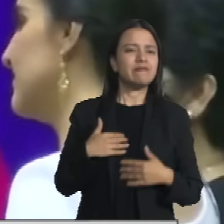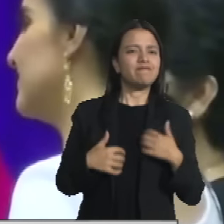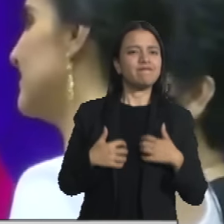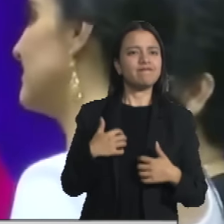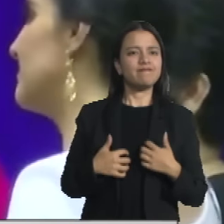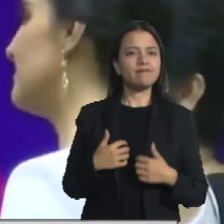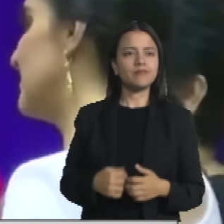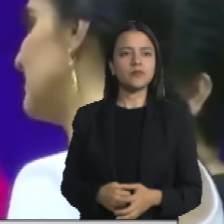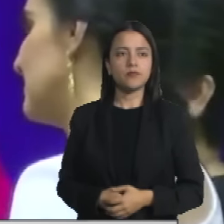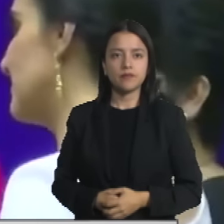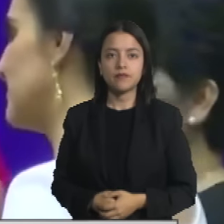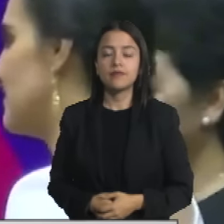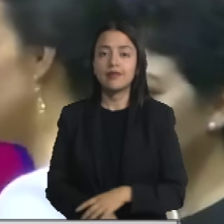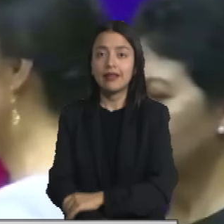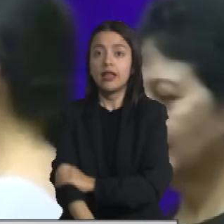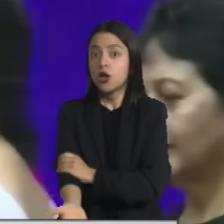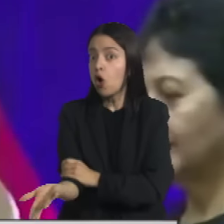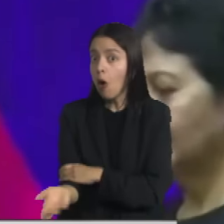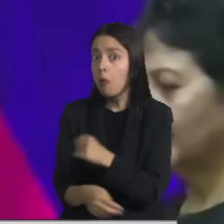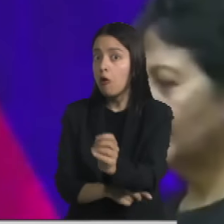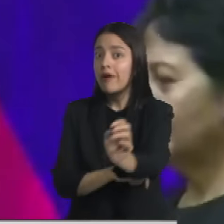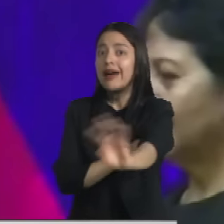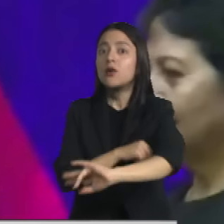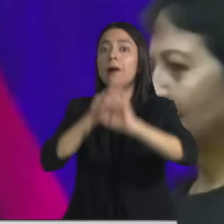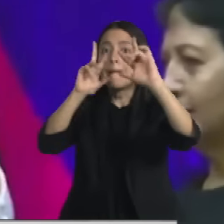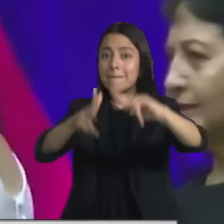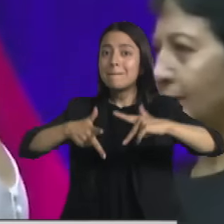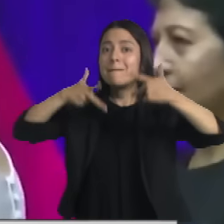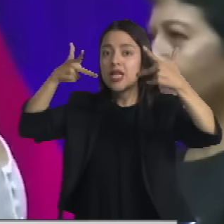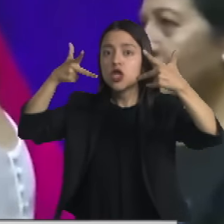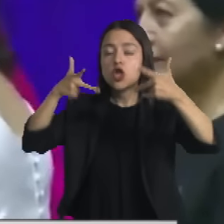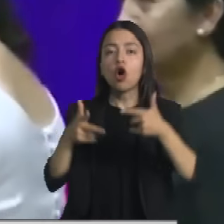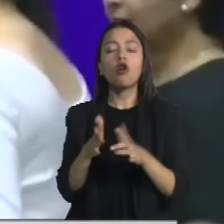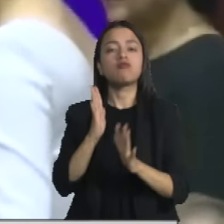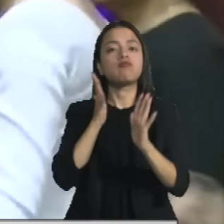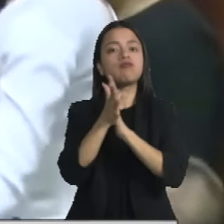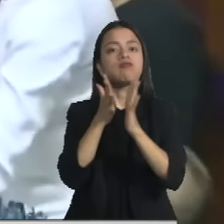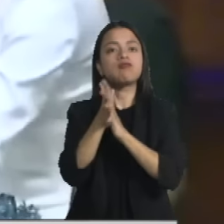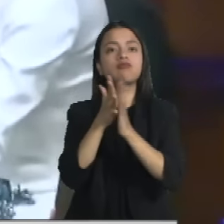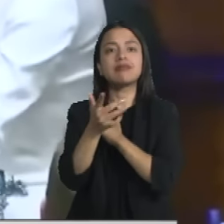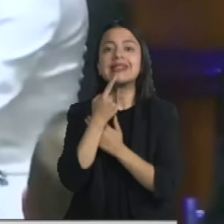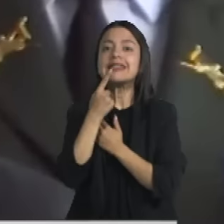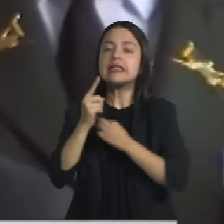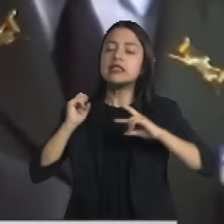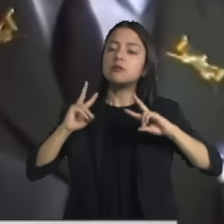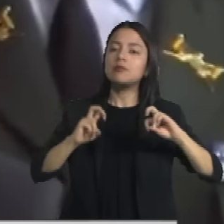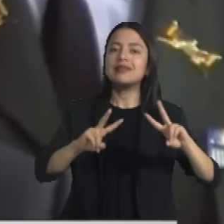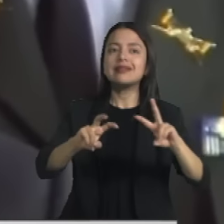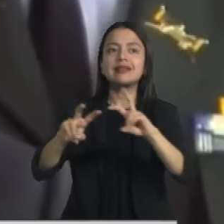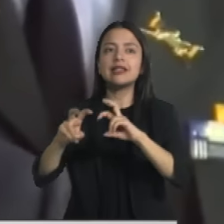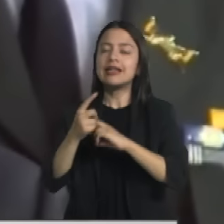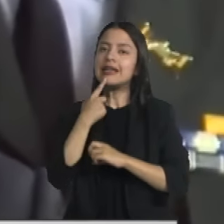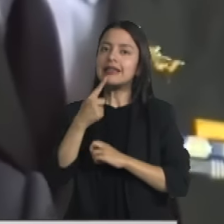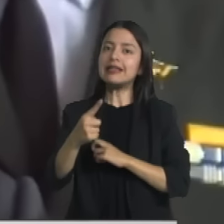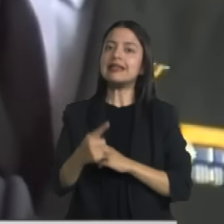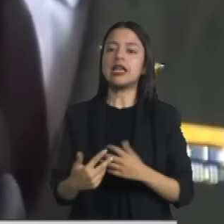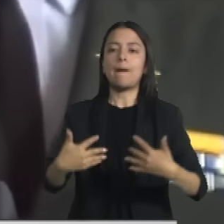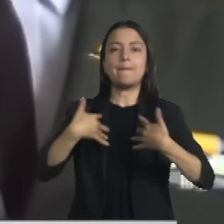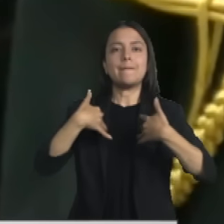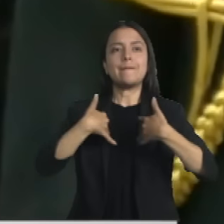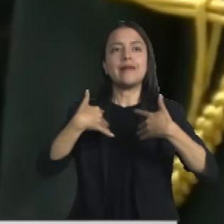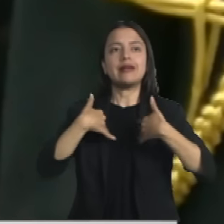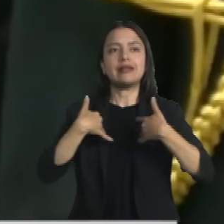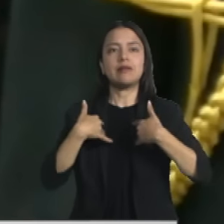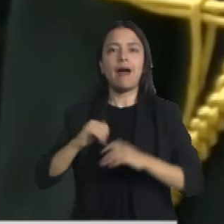videoconferencia ante la comisión parlamentaria que investiga presuntas irregularidades en la comisión pública, dijo declararse víctima